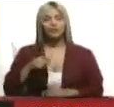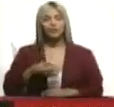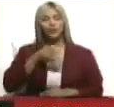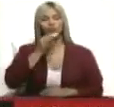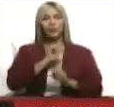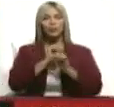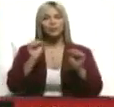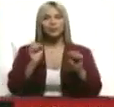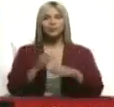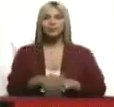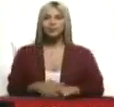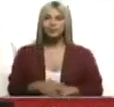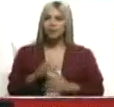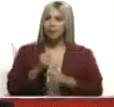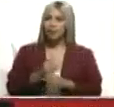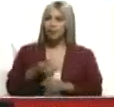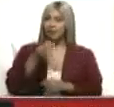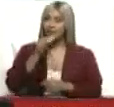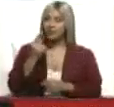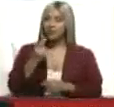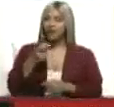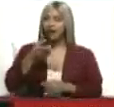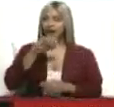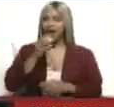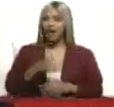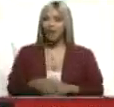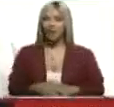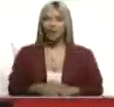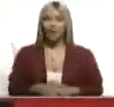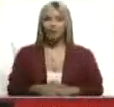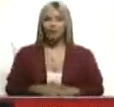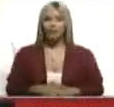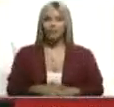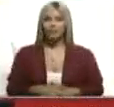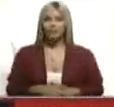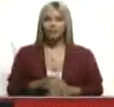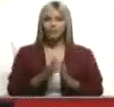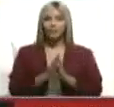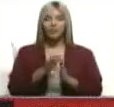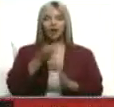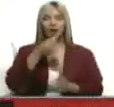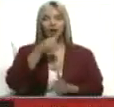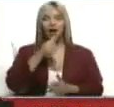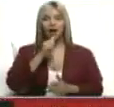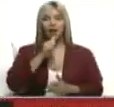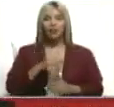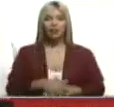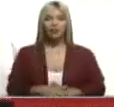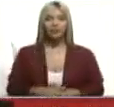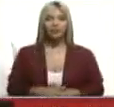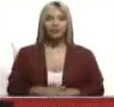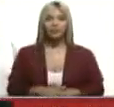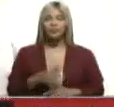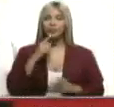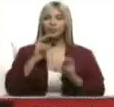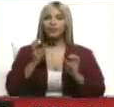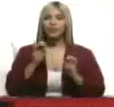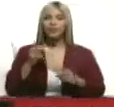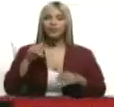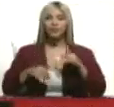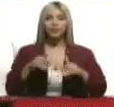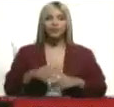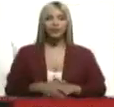mañana. Así es, siempre. Vamos esperando el café, porque hasta ahora solo llegó el agua. No, tráiganle café cuando al invitado, William aparece en los temas electorales, ¿no? Sí, sí.